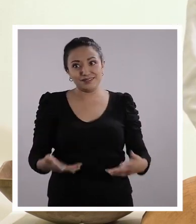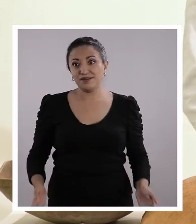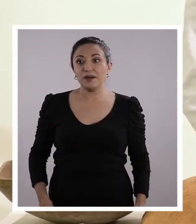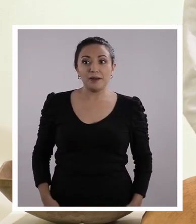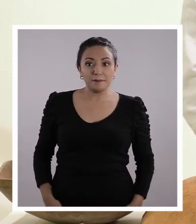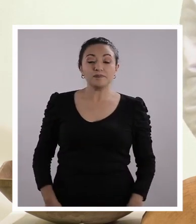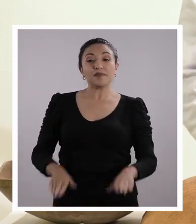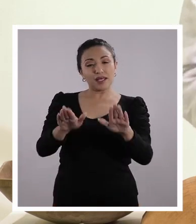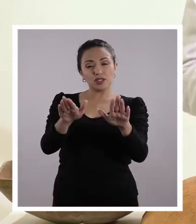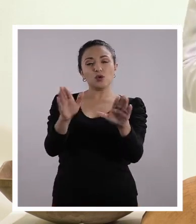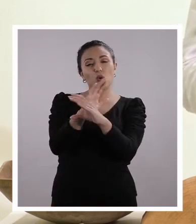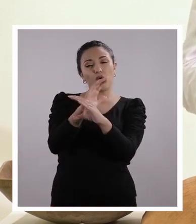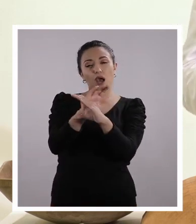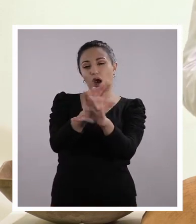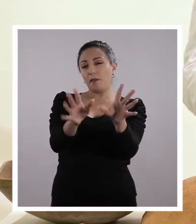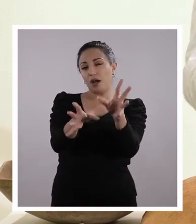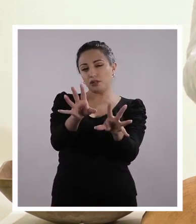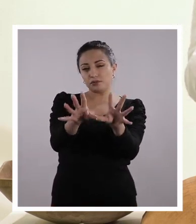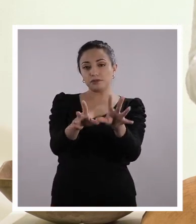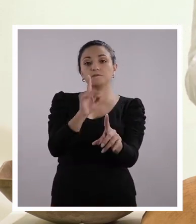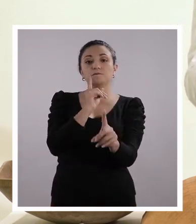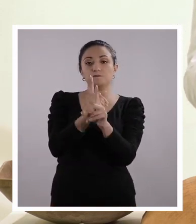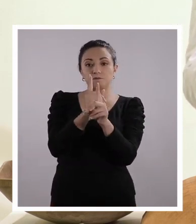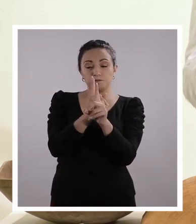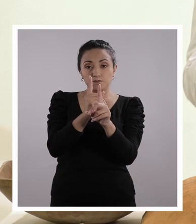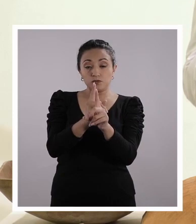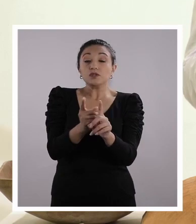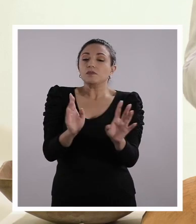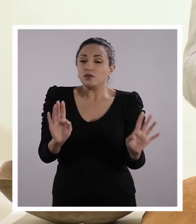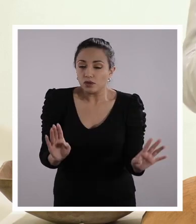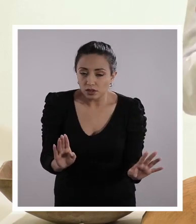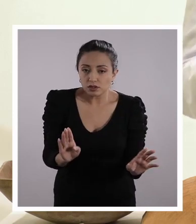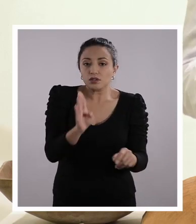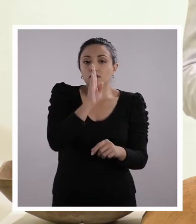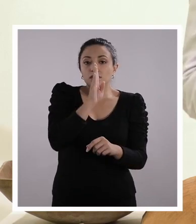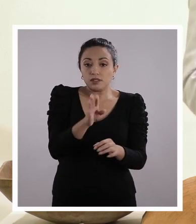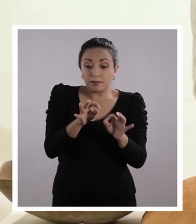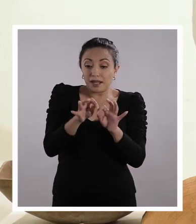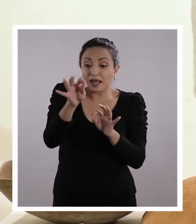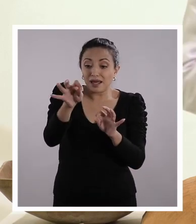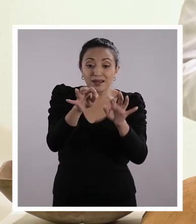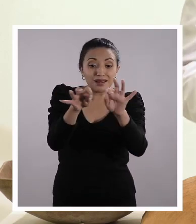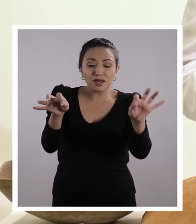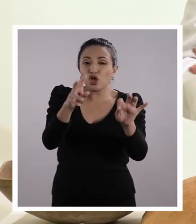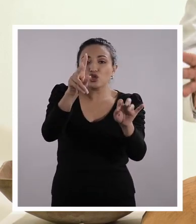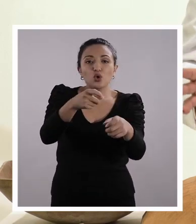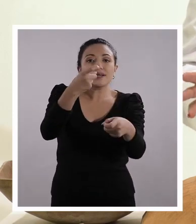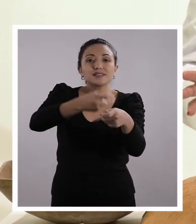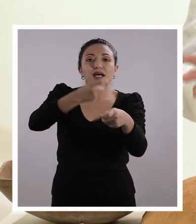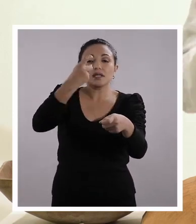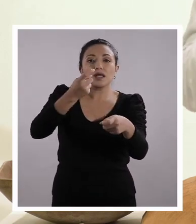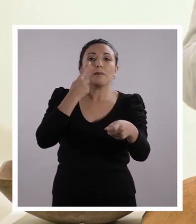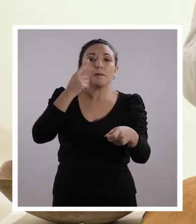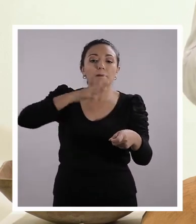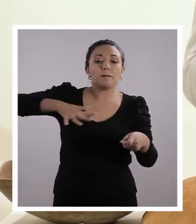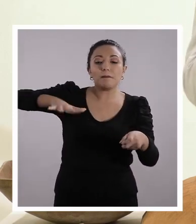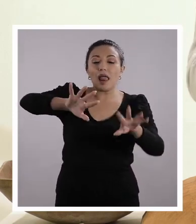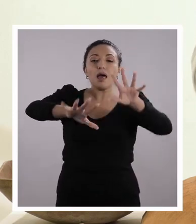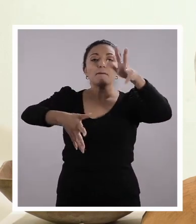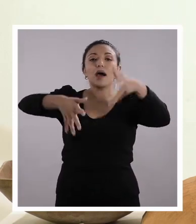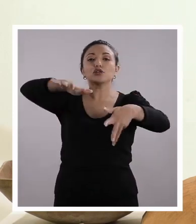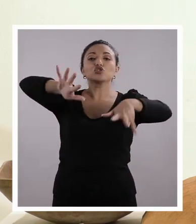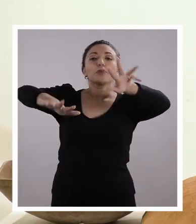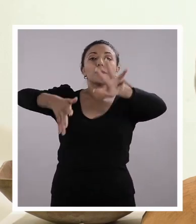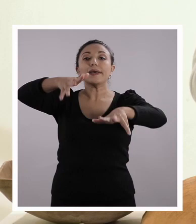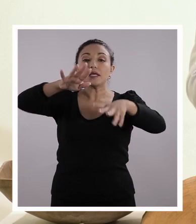haciendo reaccionar esa es una estimación por eso a veces más bien casi siempre estas medidas no son exactas es sólo para tener